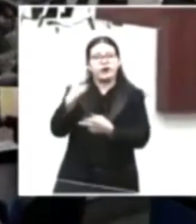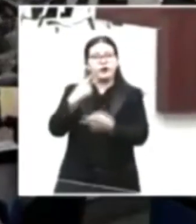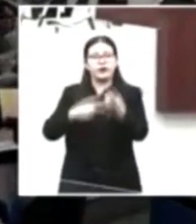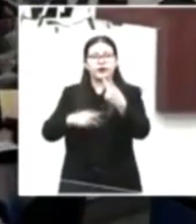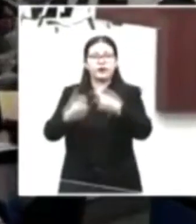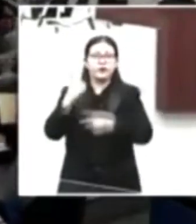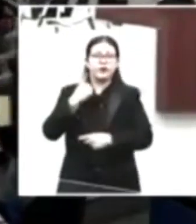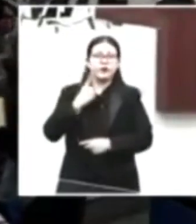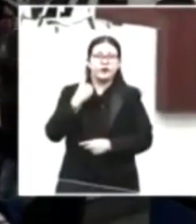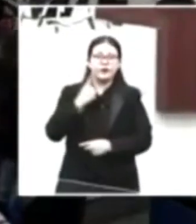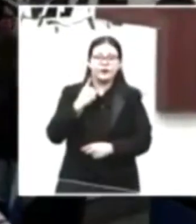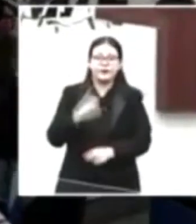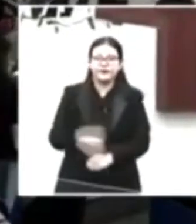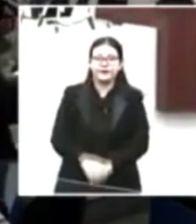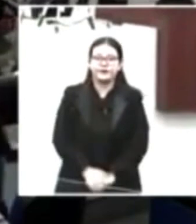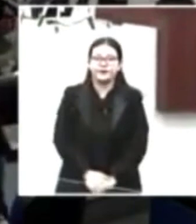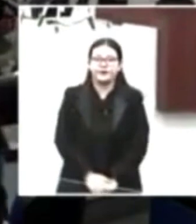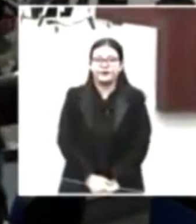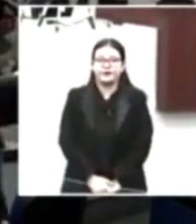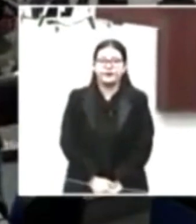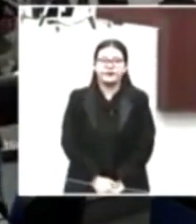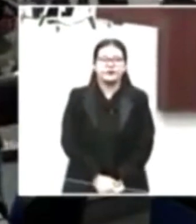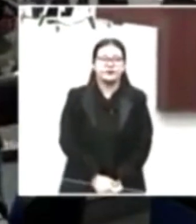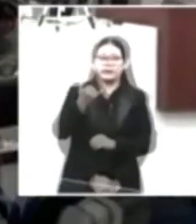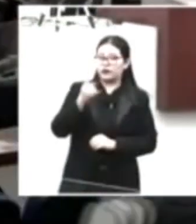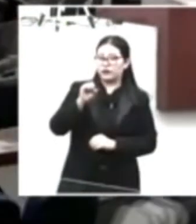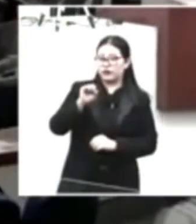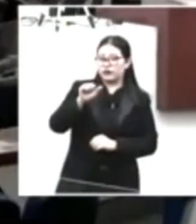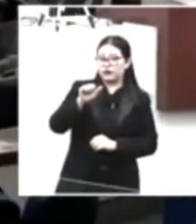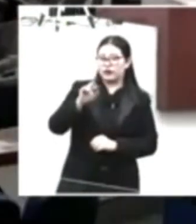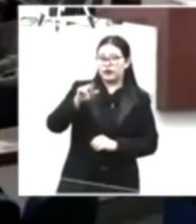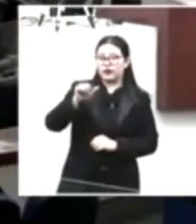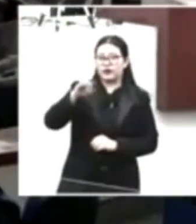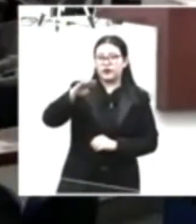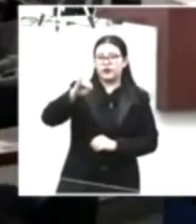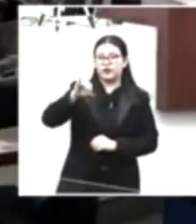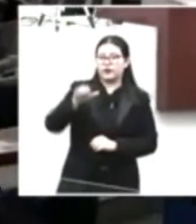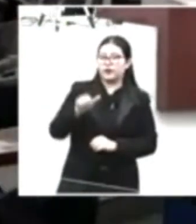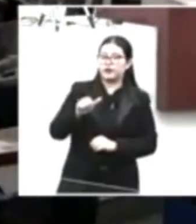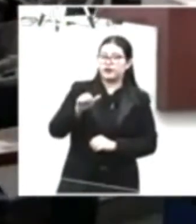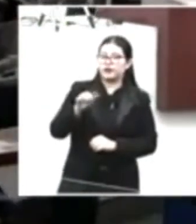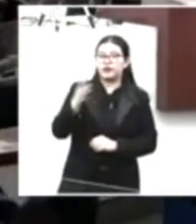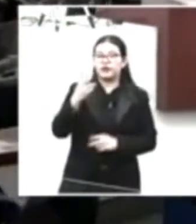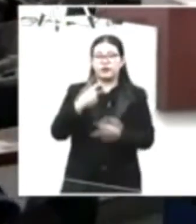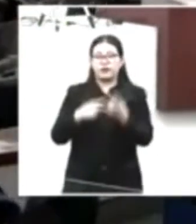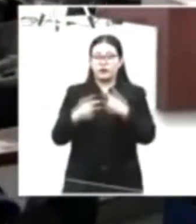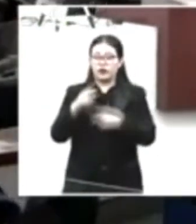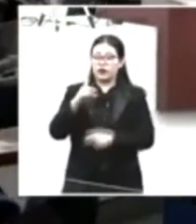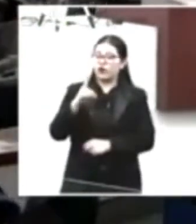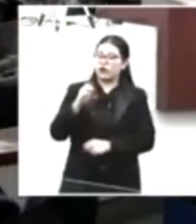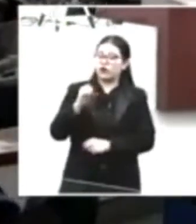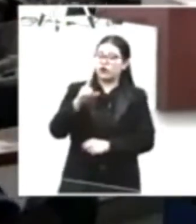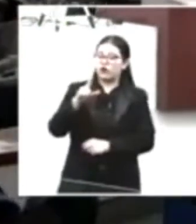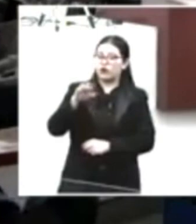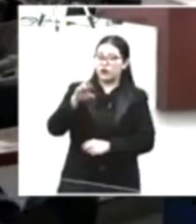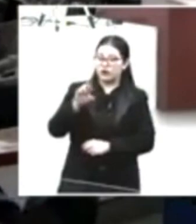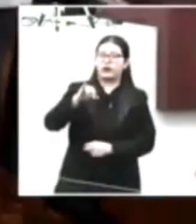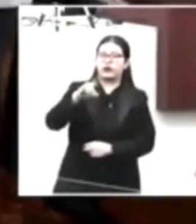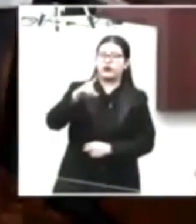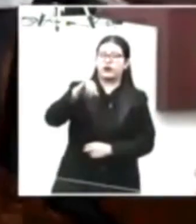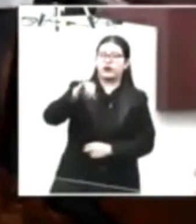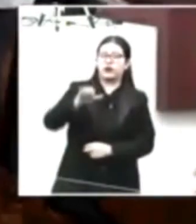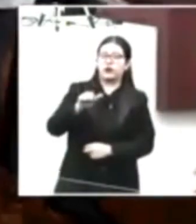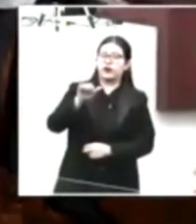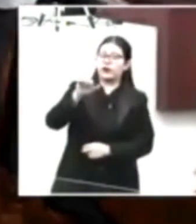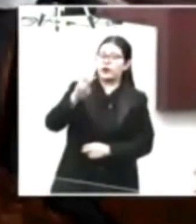diputado migrante que en lugar de que alguien como yo presida la Comisión de Asuntos Migratorios, que la presida un migrante, supuesto. Alguien que ha vivido en